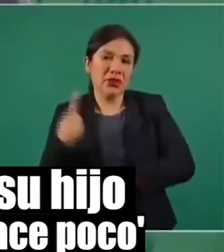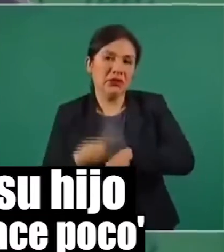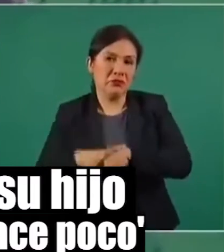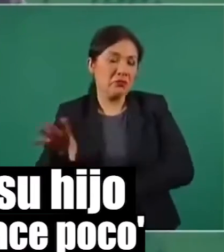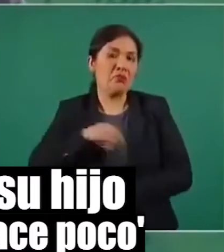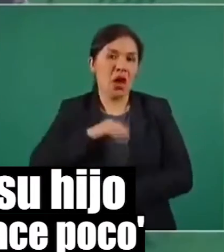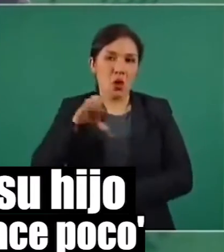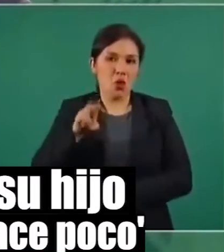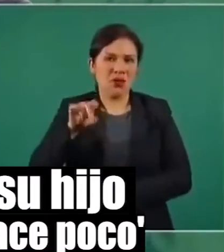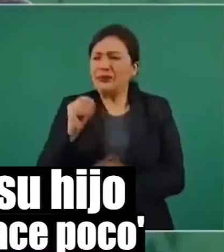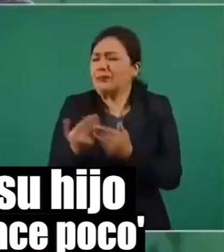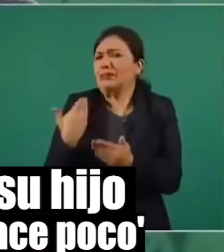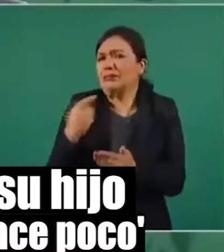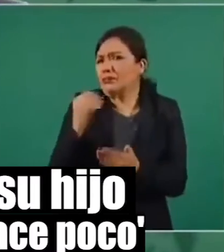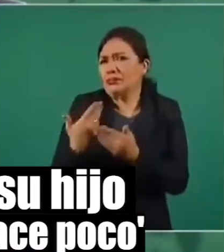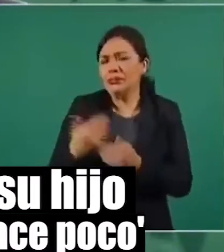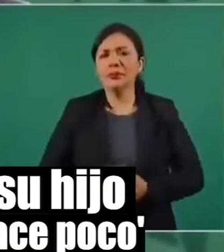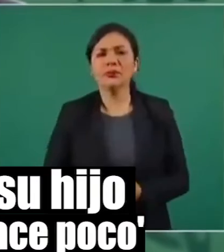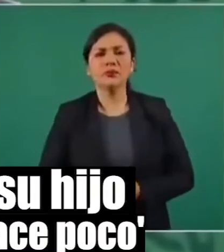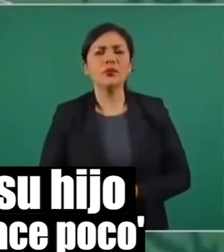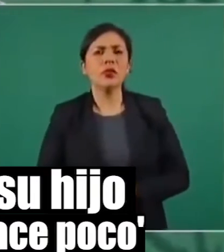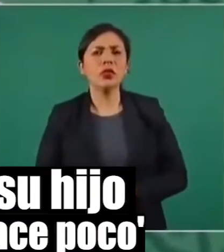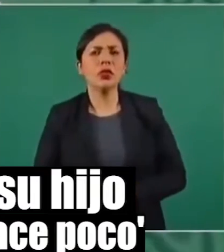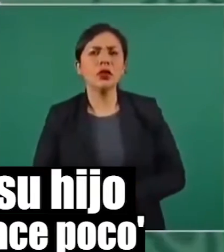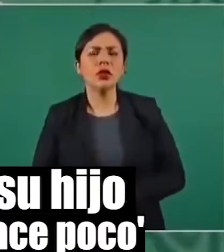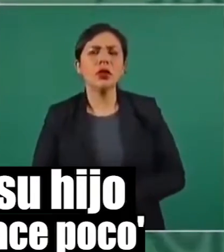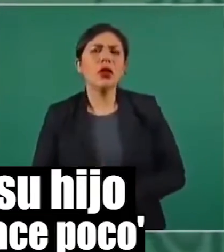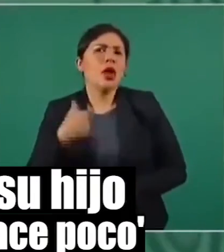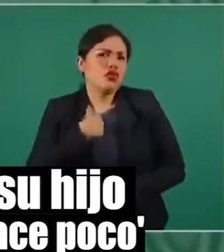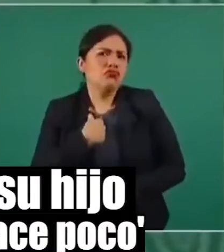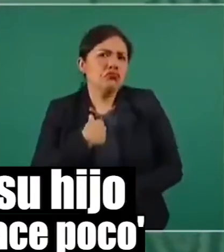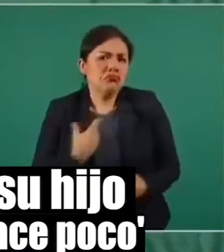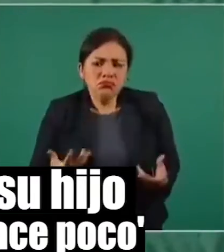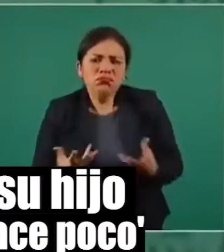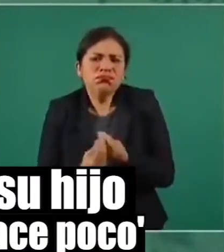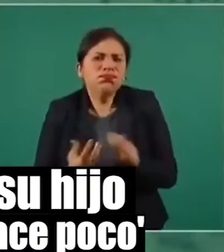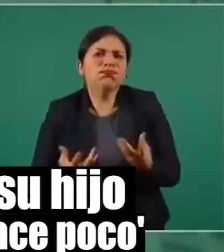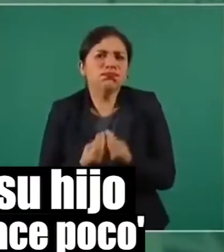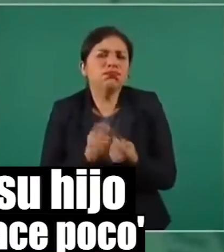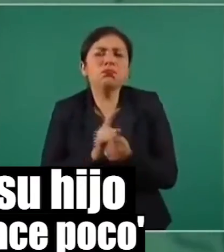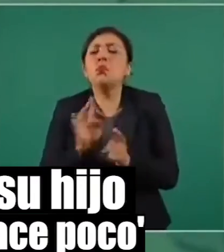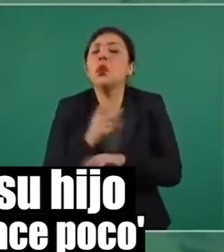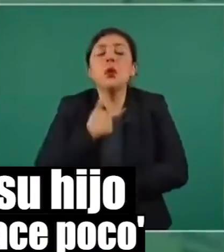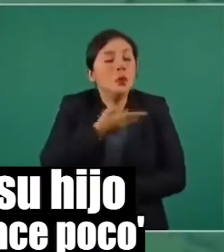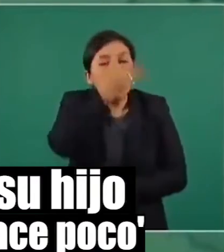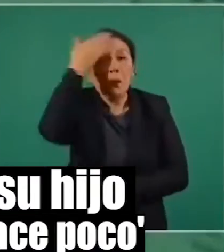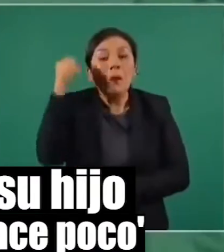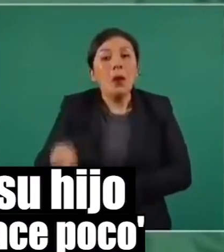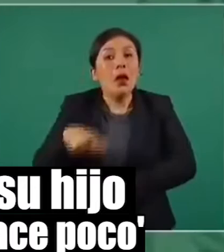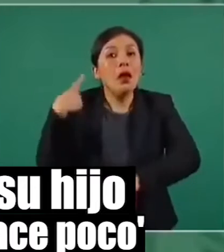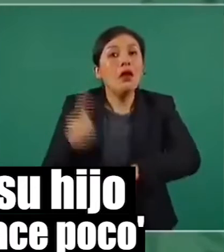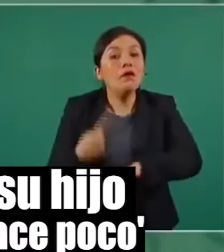hace poco y estuvimos conviviendo porque no se sabía por qué a